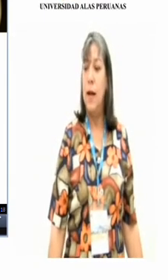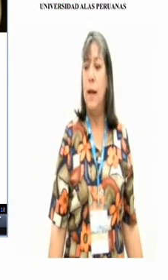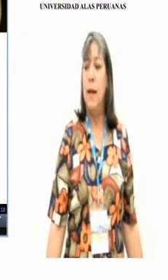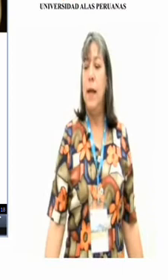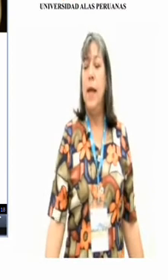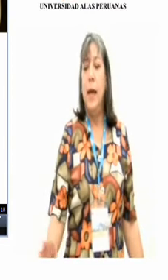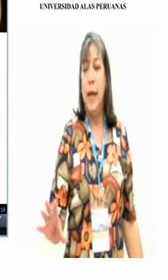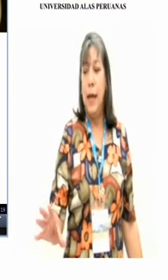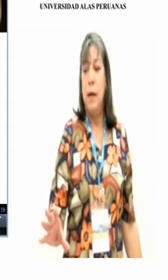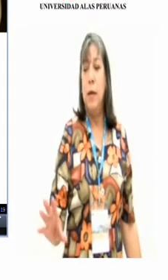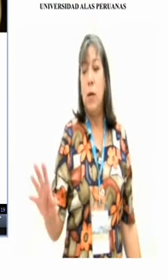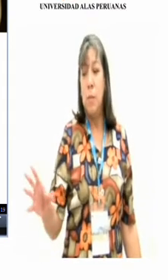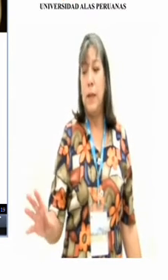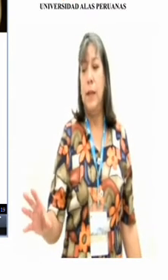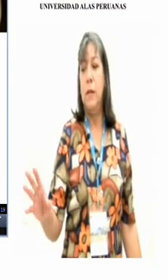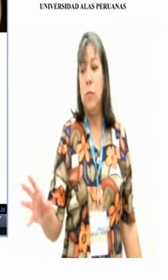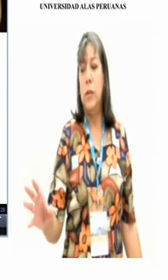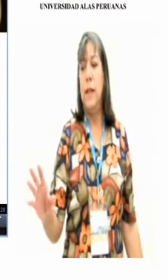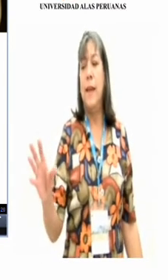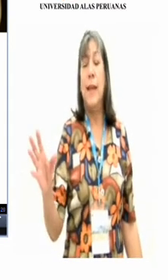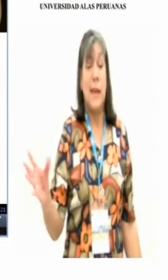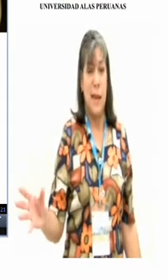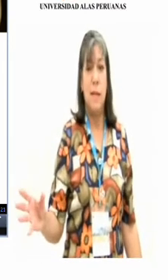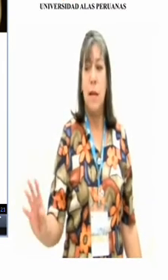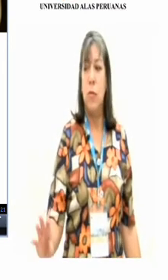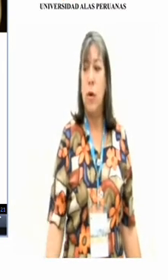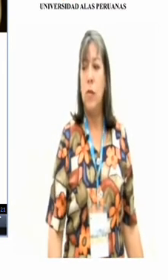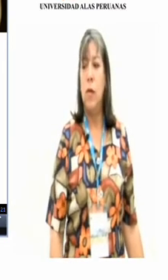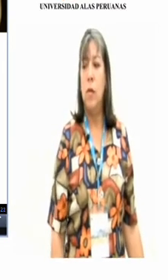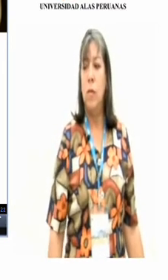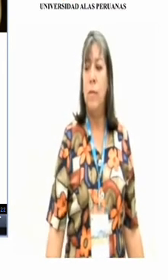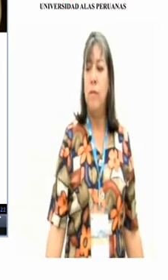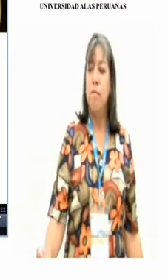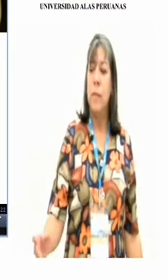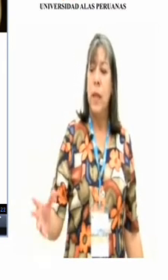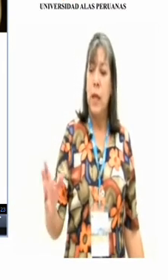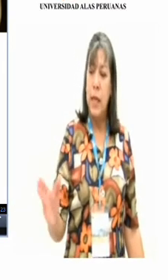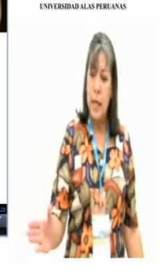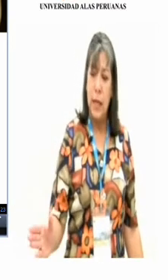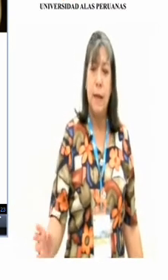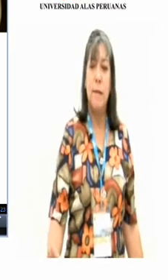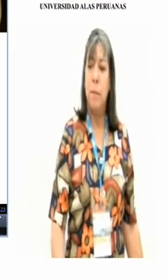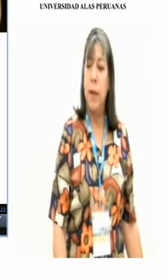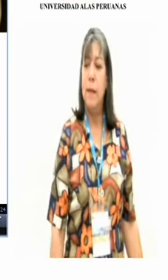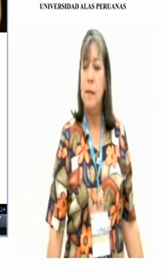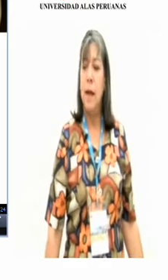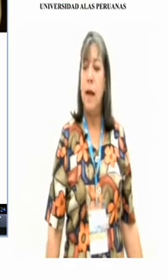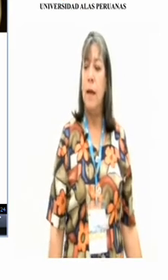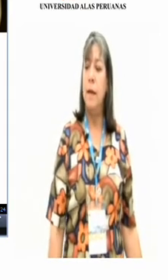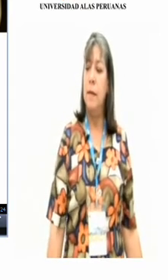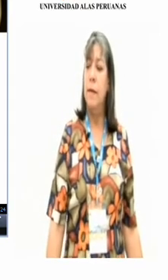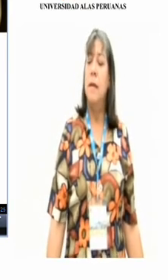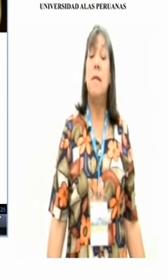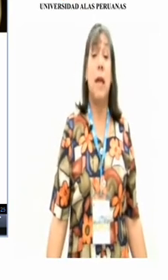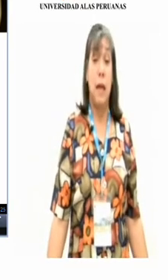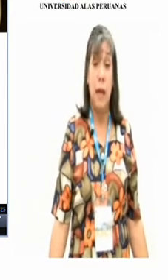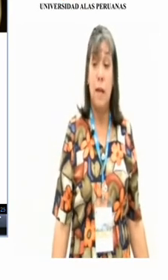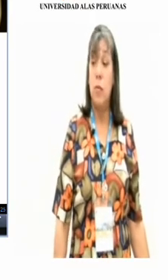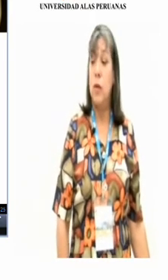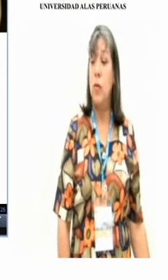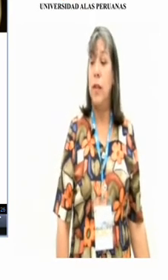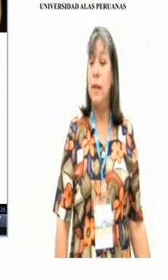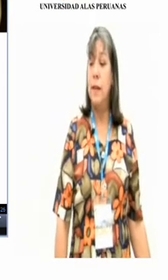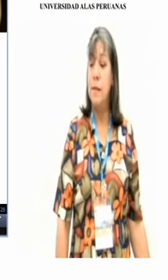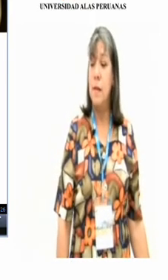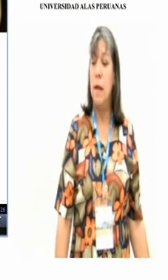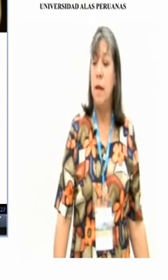para dialogar, es compartir con ustedes qué es la educación, qué es aprendizaje,